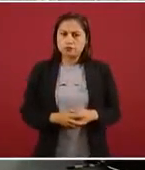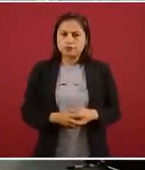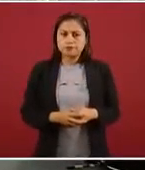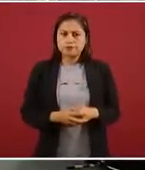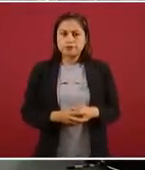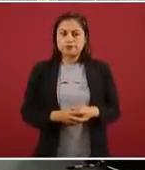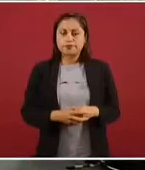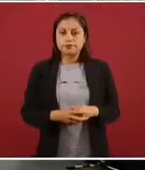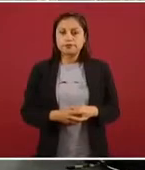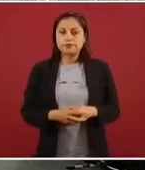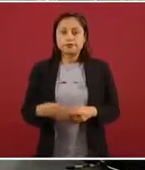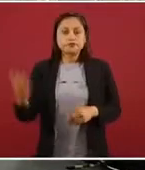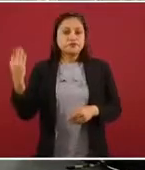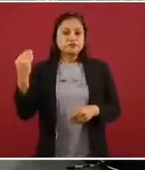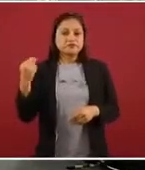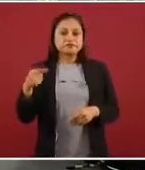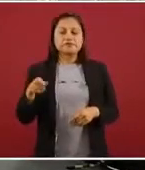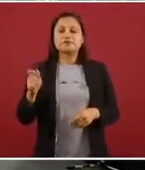Lo mismo, igual,